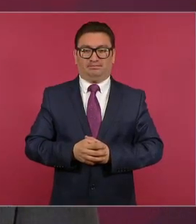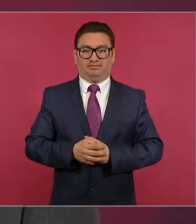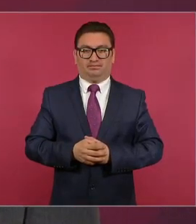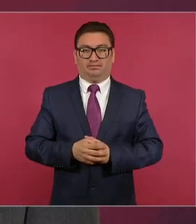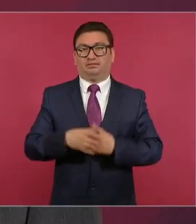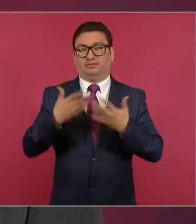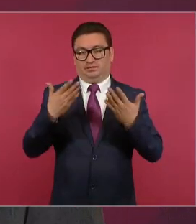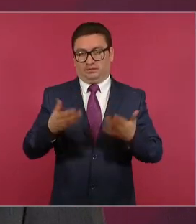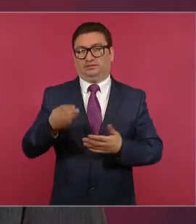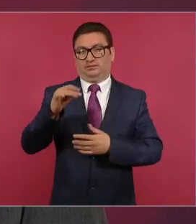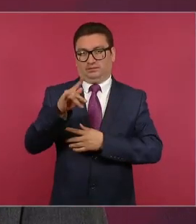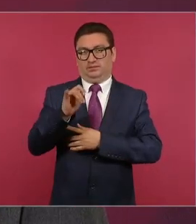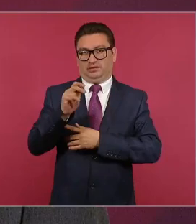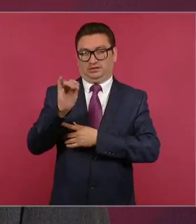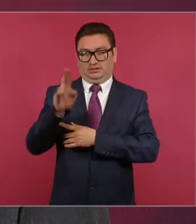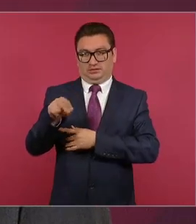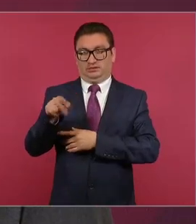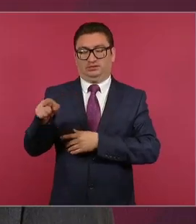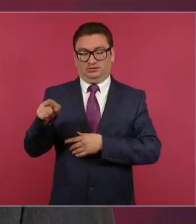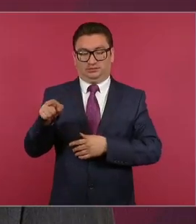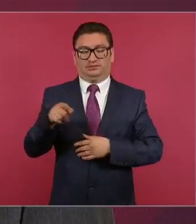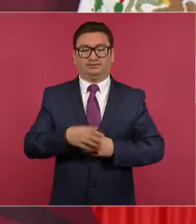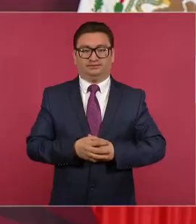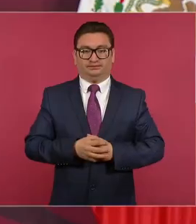Entonces Martí